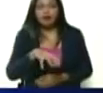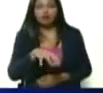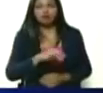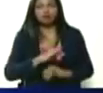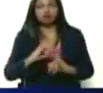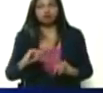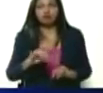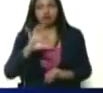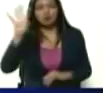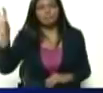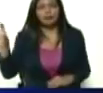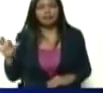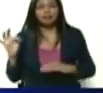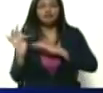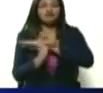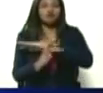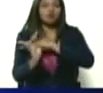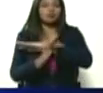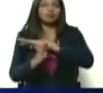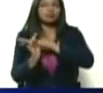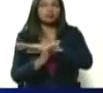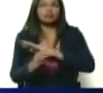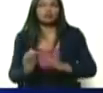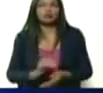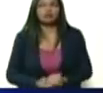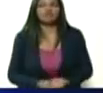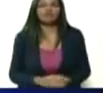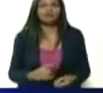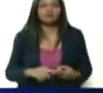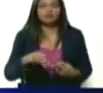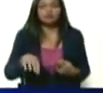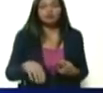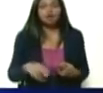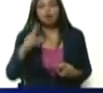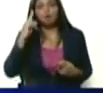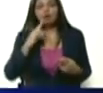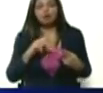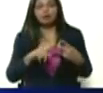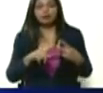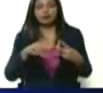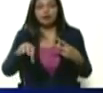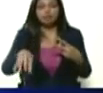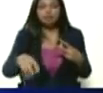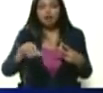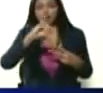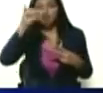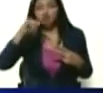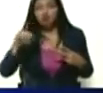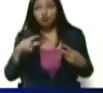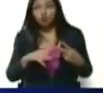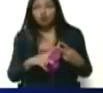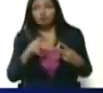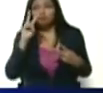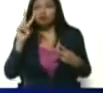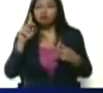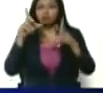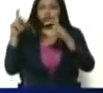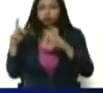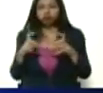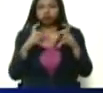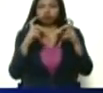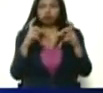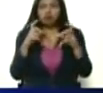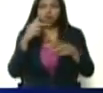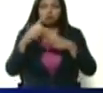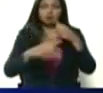los países fronterizos. Aplica para el estado Bolívar, aplica para el estado Zulia, ahí estamos viendo el